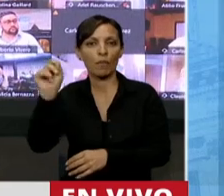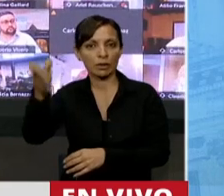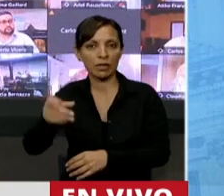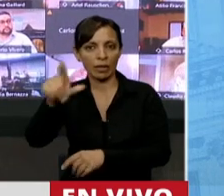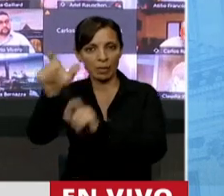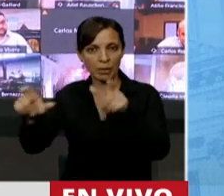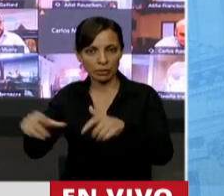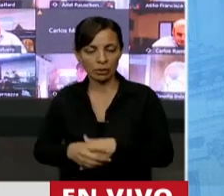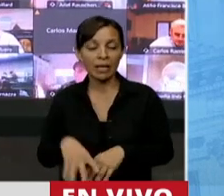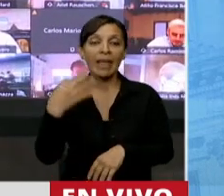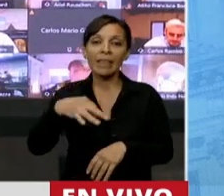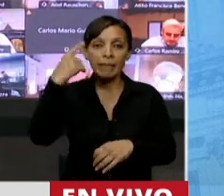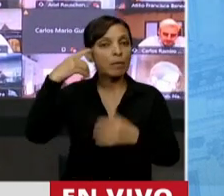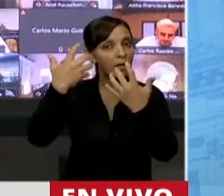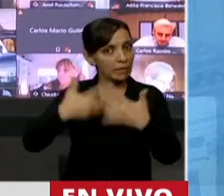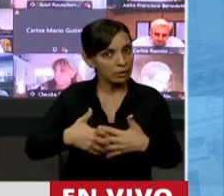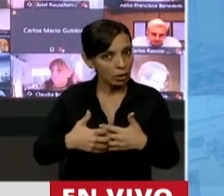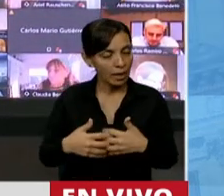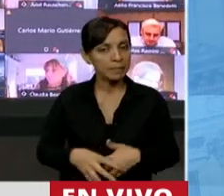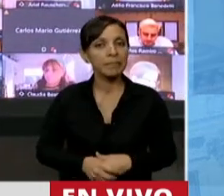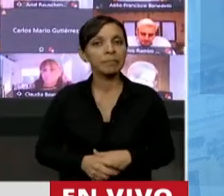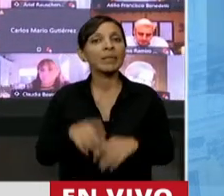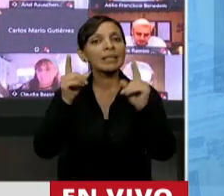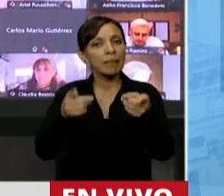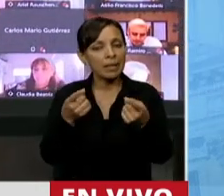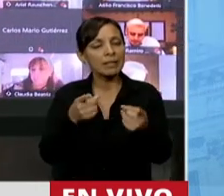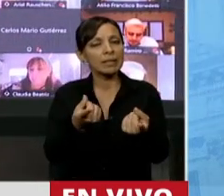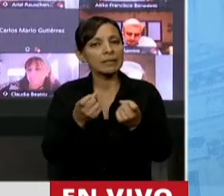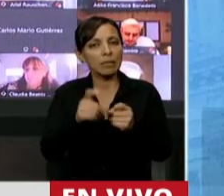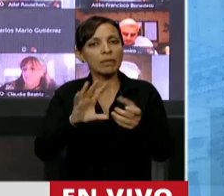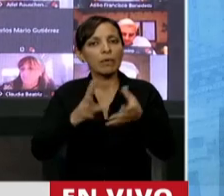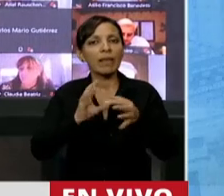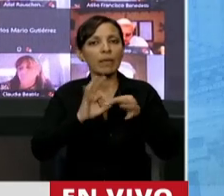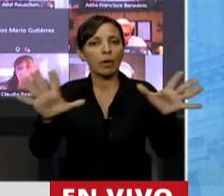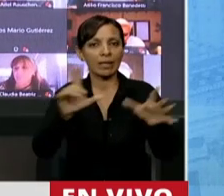Creo que tenemos que reflexionar sobre esto. Hace también a la democracia argentina.